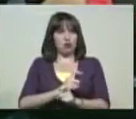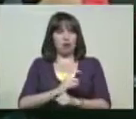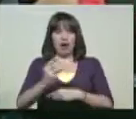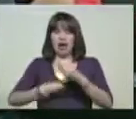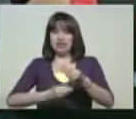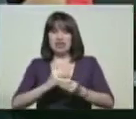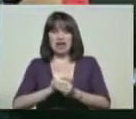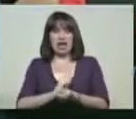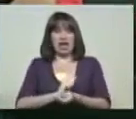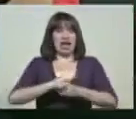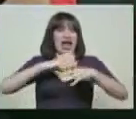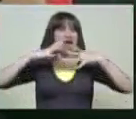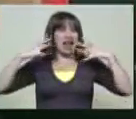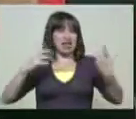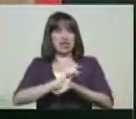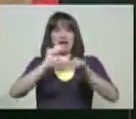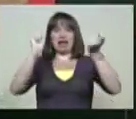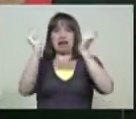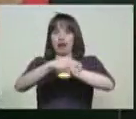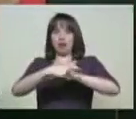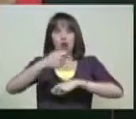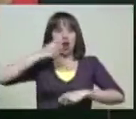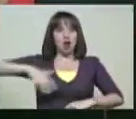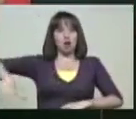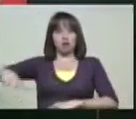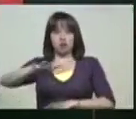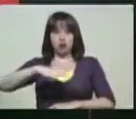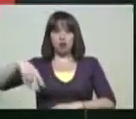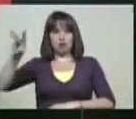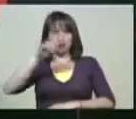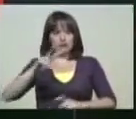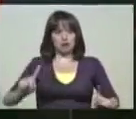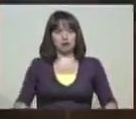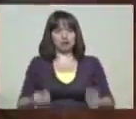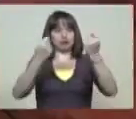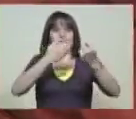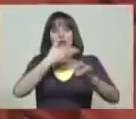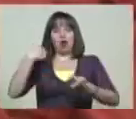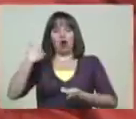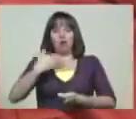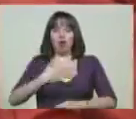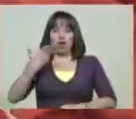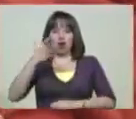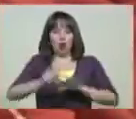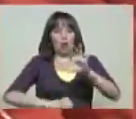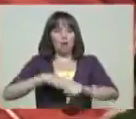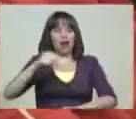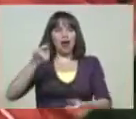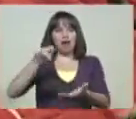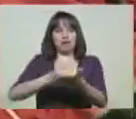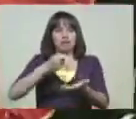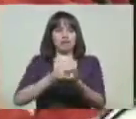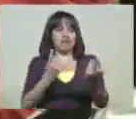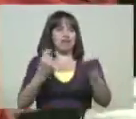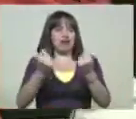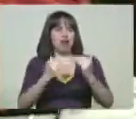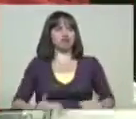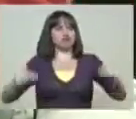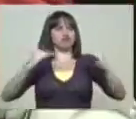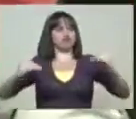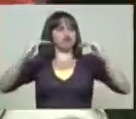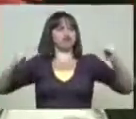y el pueblo venezolano recupere su capacidad adquisitiva su estabilidad económica y